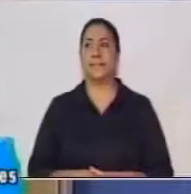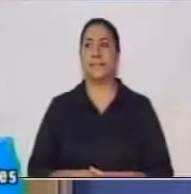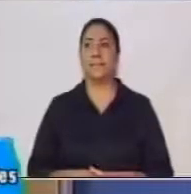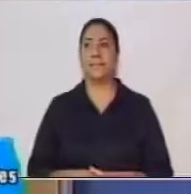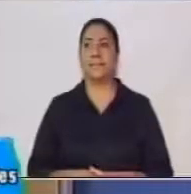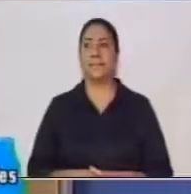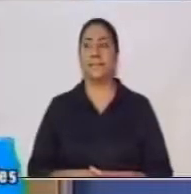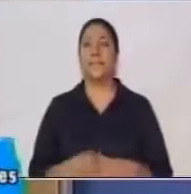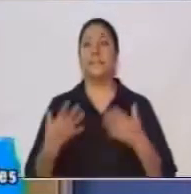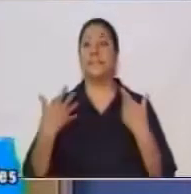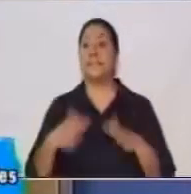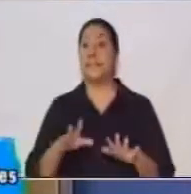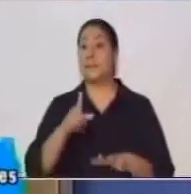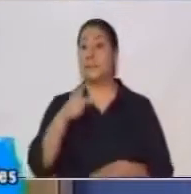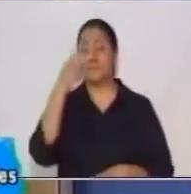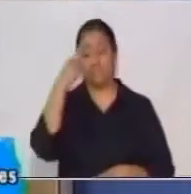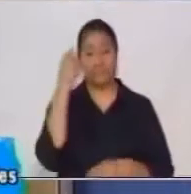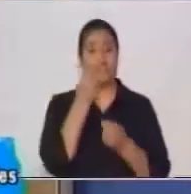¿Ya tienes tú el dato?